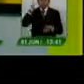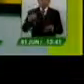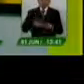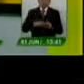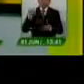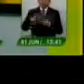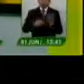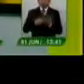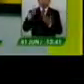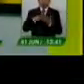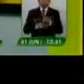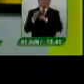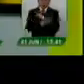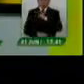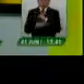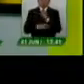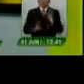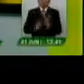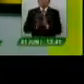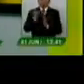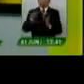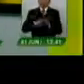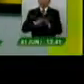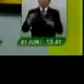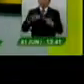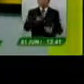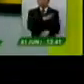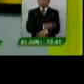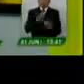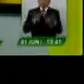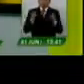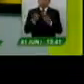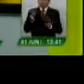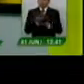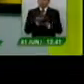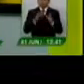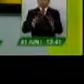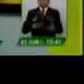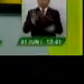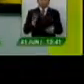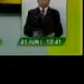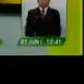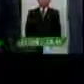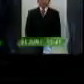del Plan Nacional de Desarrollo y, por supuesto, de continuar fortaleciendo la economía del país.